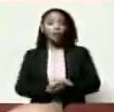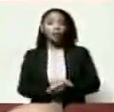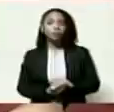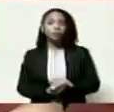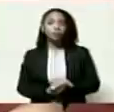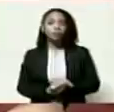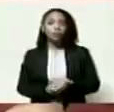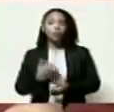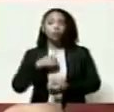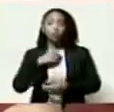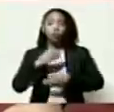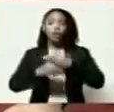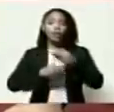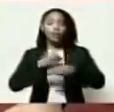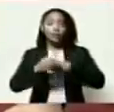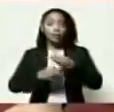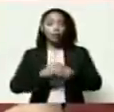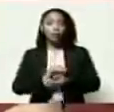Lo hemos hecho.